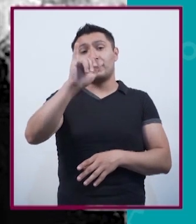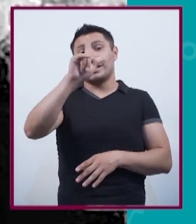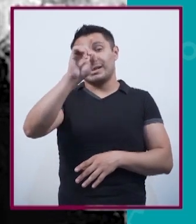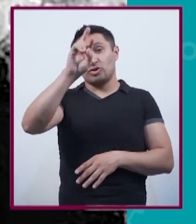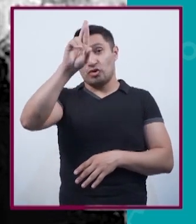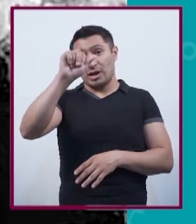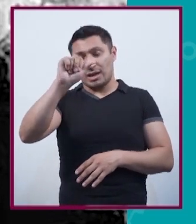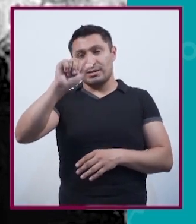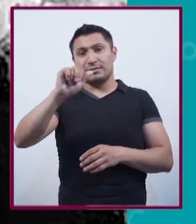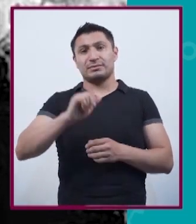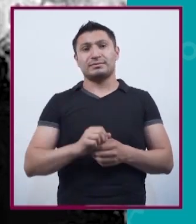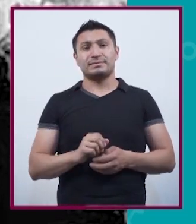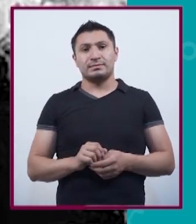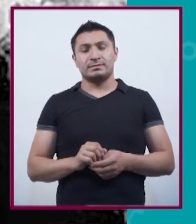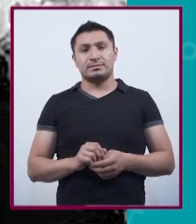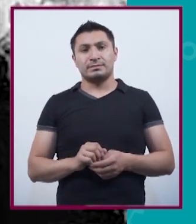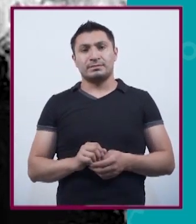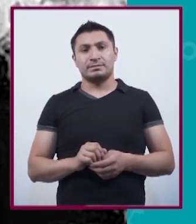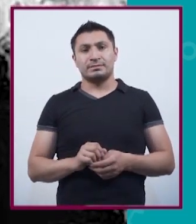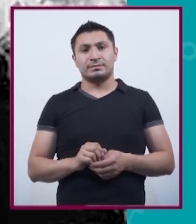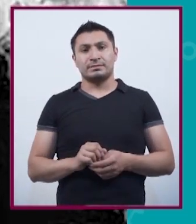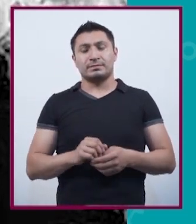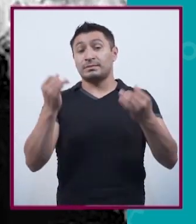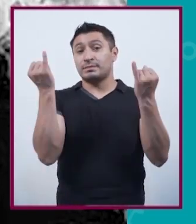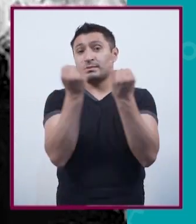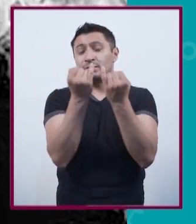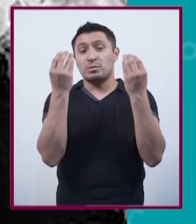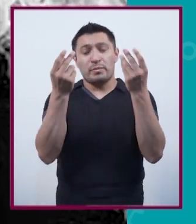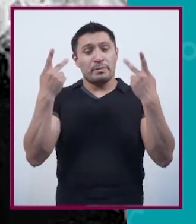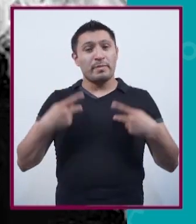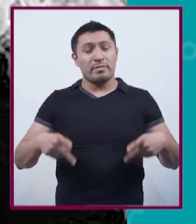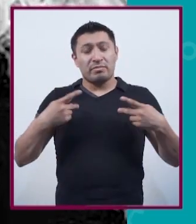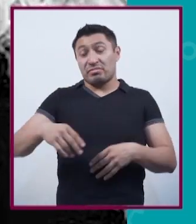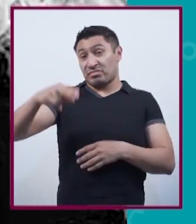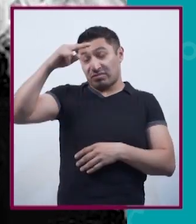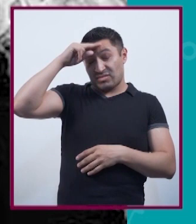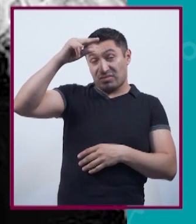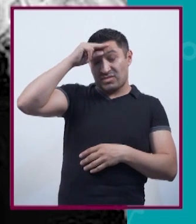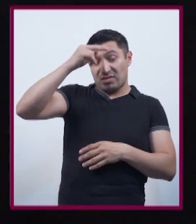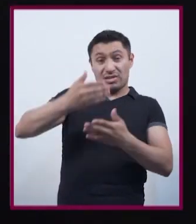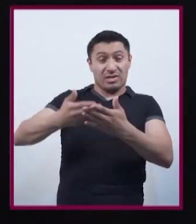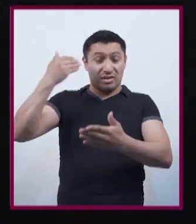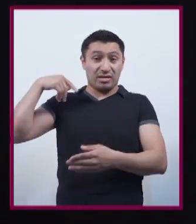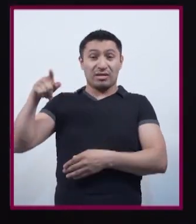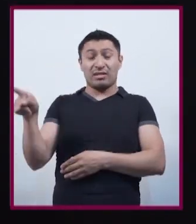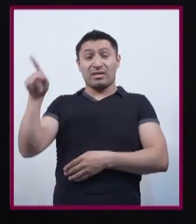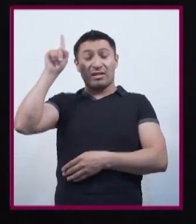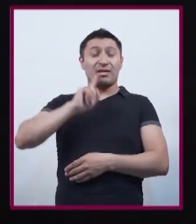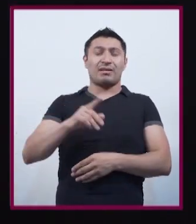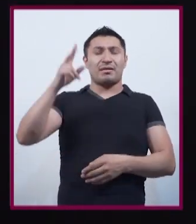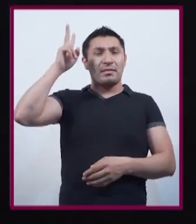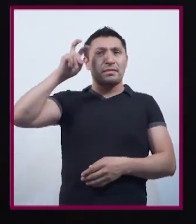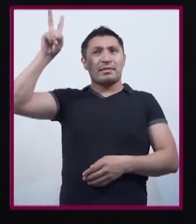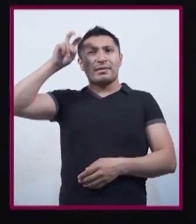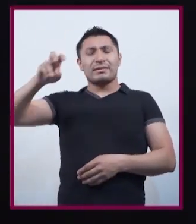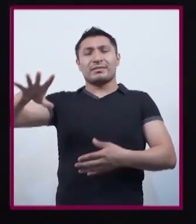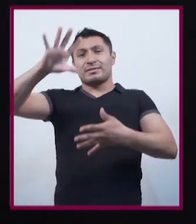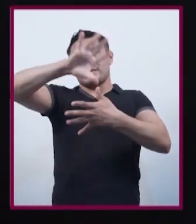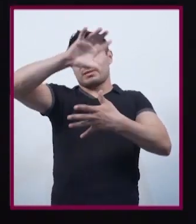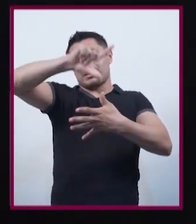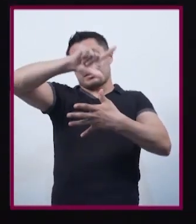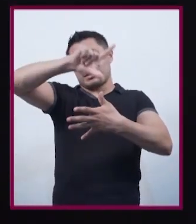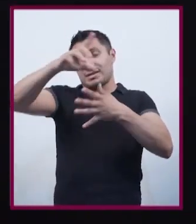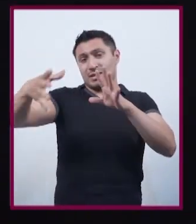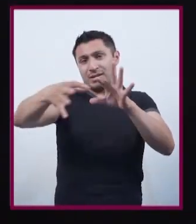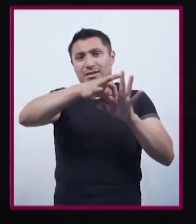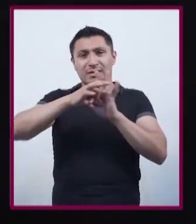hecho, al final de la introducción firma la obra, simplemente como la recopiladora. Al igual que muchos pensadores e